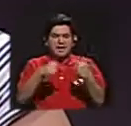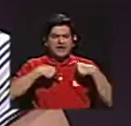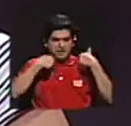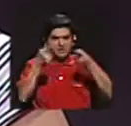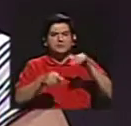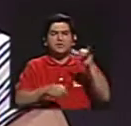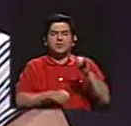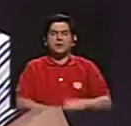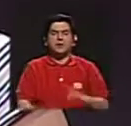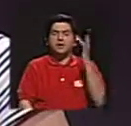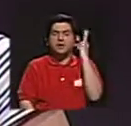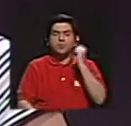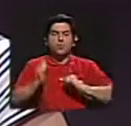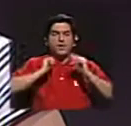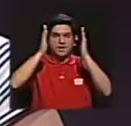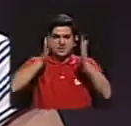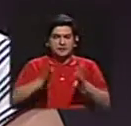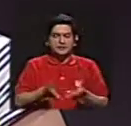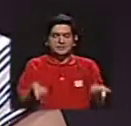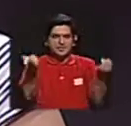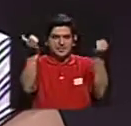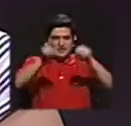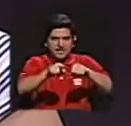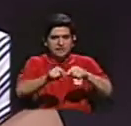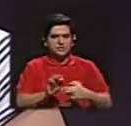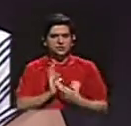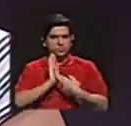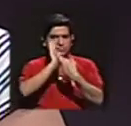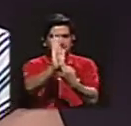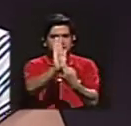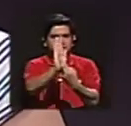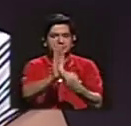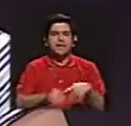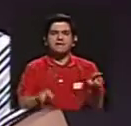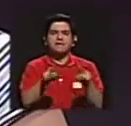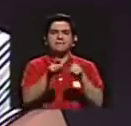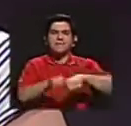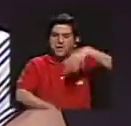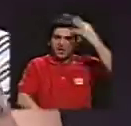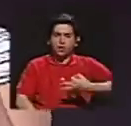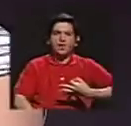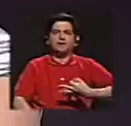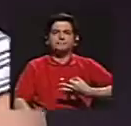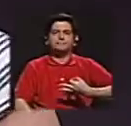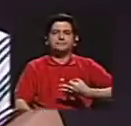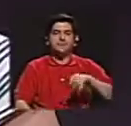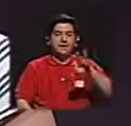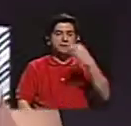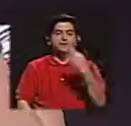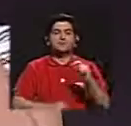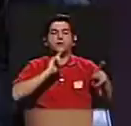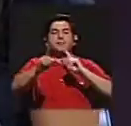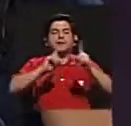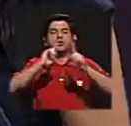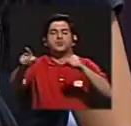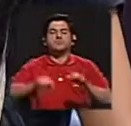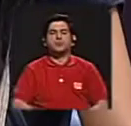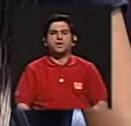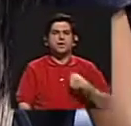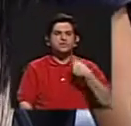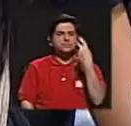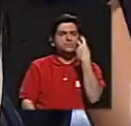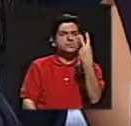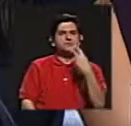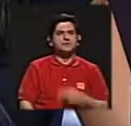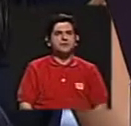y que las mujeres artistas, por ejemplo, en este caso, que lo interpreten, también se lo crean y así lo divulgué. Yo estaba viendo